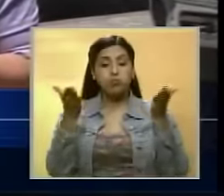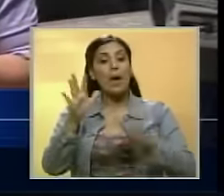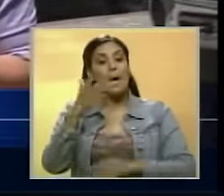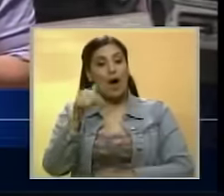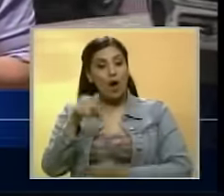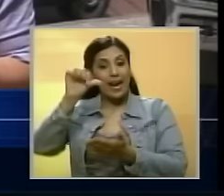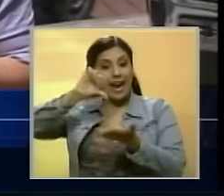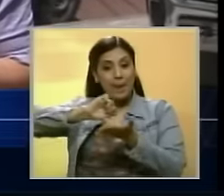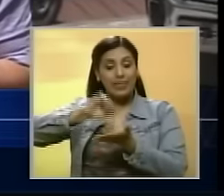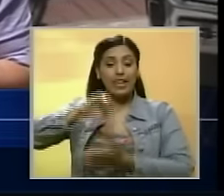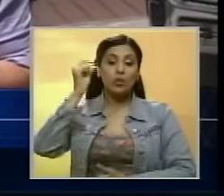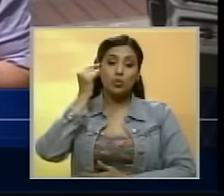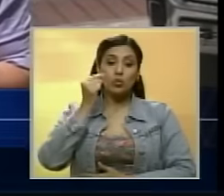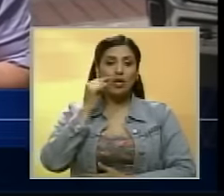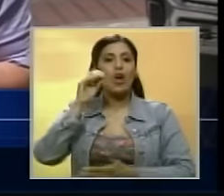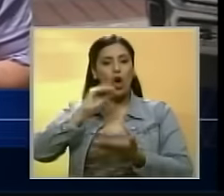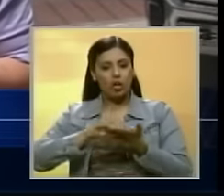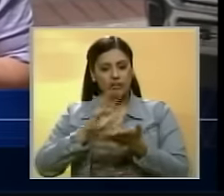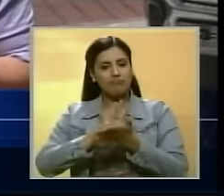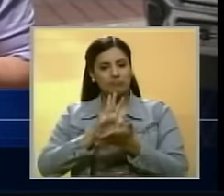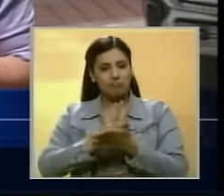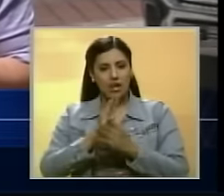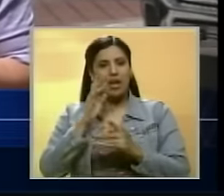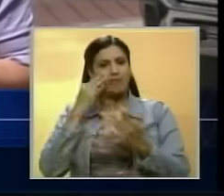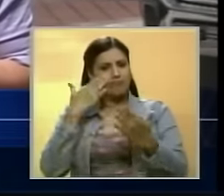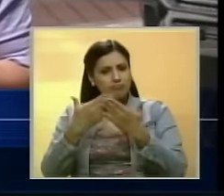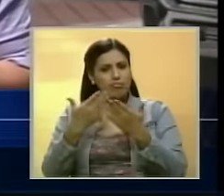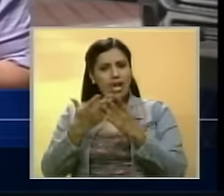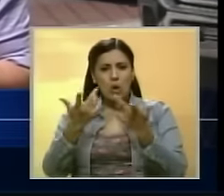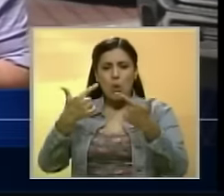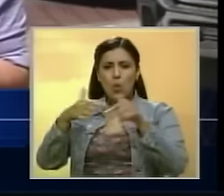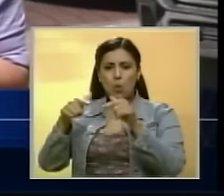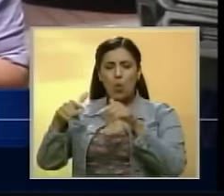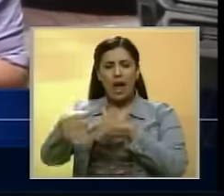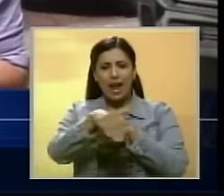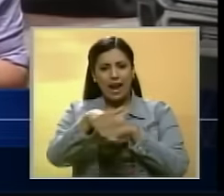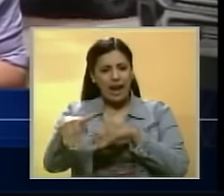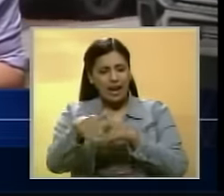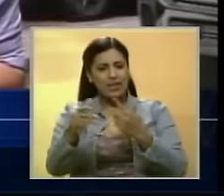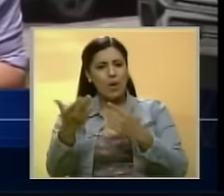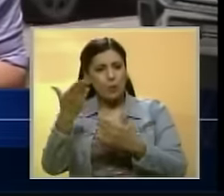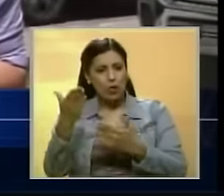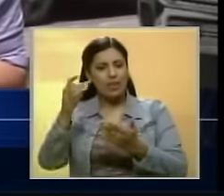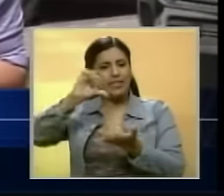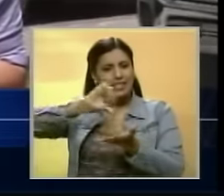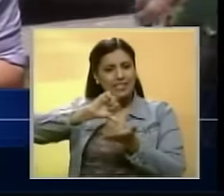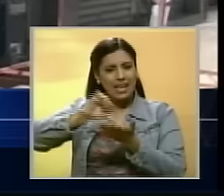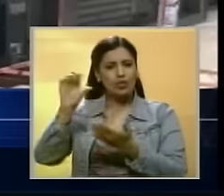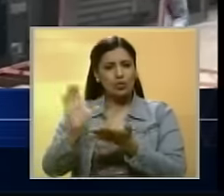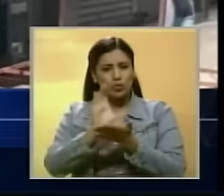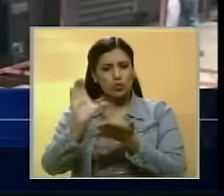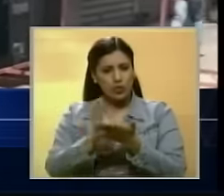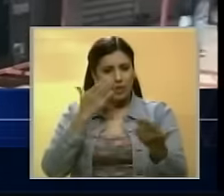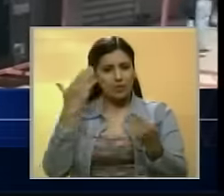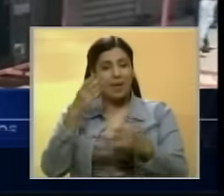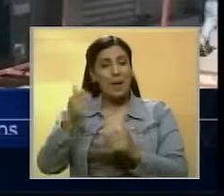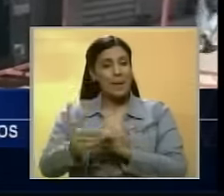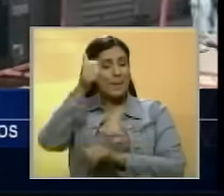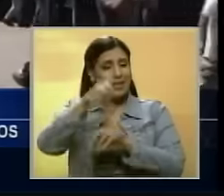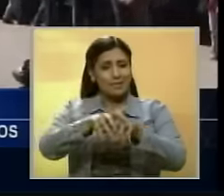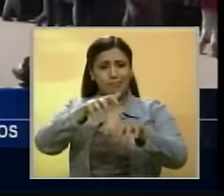la capital sucrense retoma la Calma en las avenidas bermudes y mariños del centro de la ciudad que la